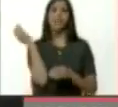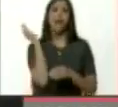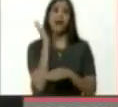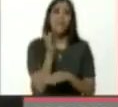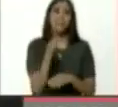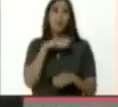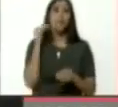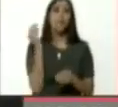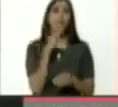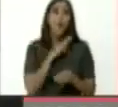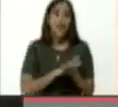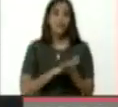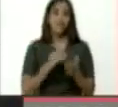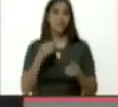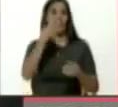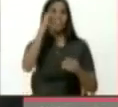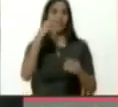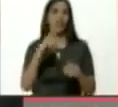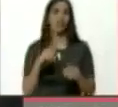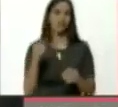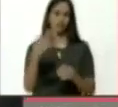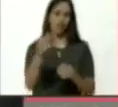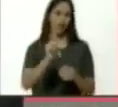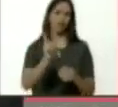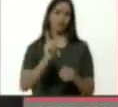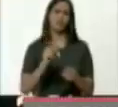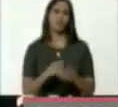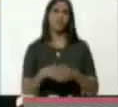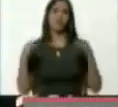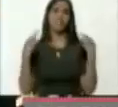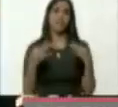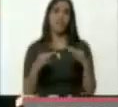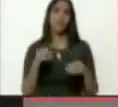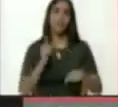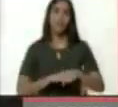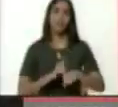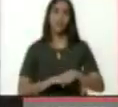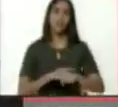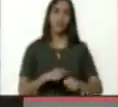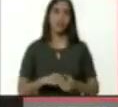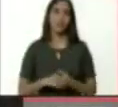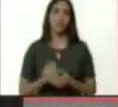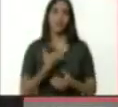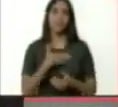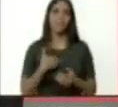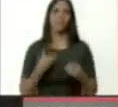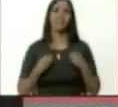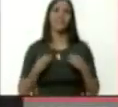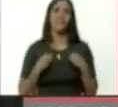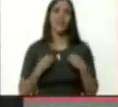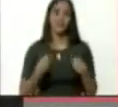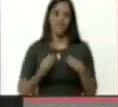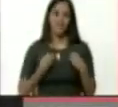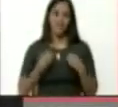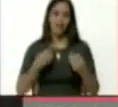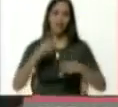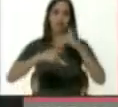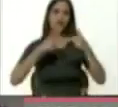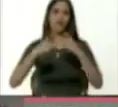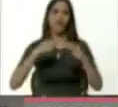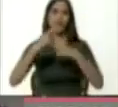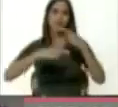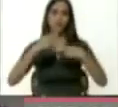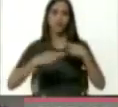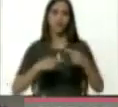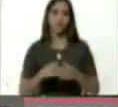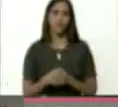¡Ay, me amenazaron de muerte en zurda conducta! No, simplemente le llega su hora, pues. Le llega su hora. Queremos que viva para que vea los frutos de esta revolución. Saludo a tu pana